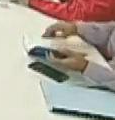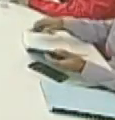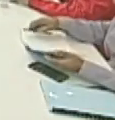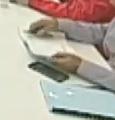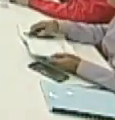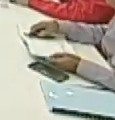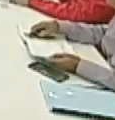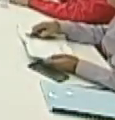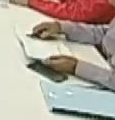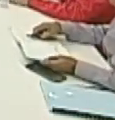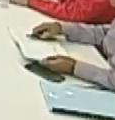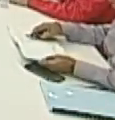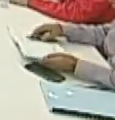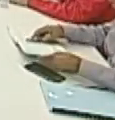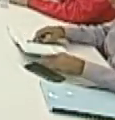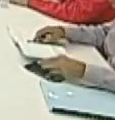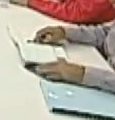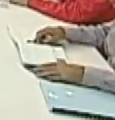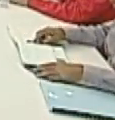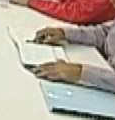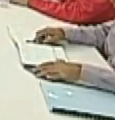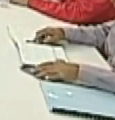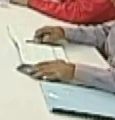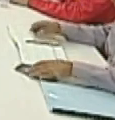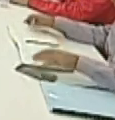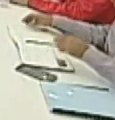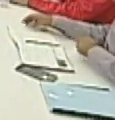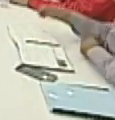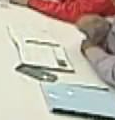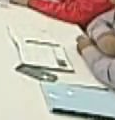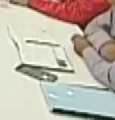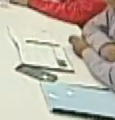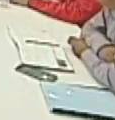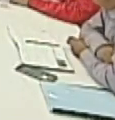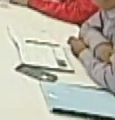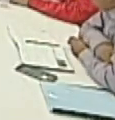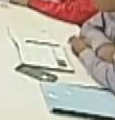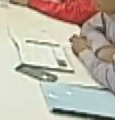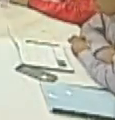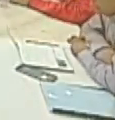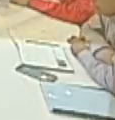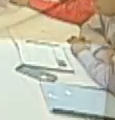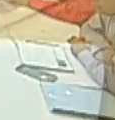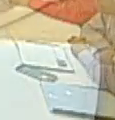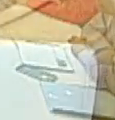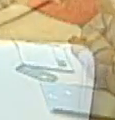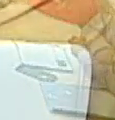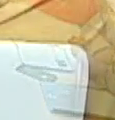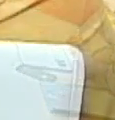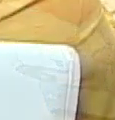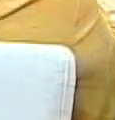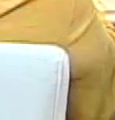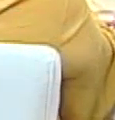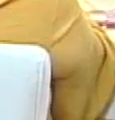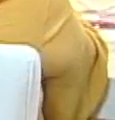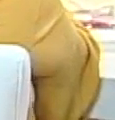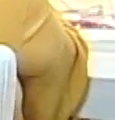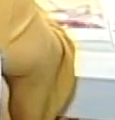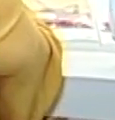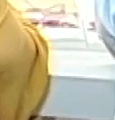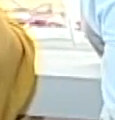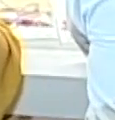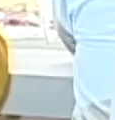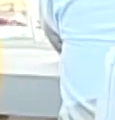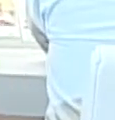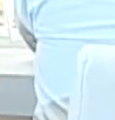desde este 4 de junio hasta el próximo 28 de julio se estará desarrollando el cuarto congreso del partido socialista unido de venezuela es